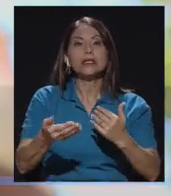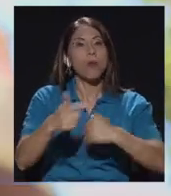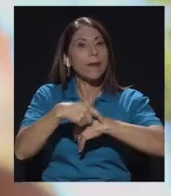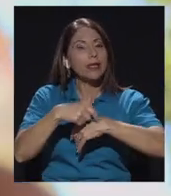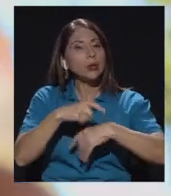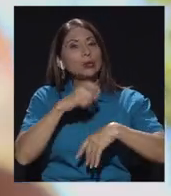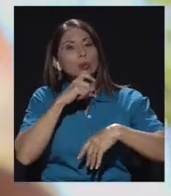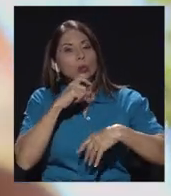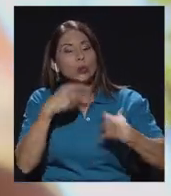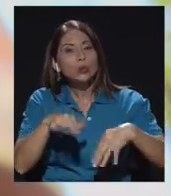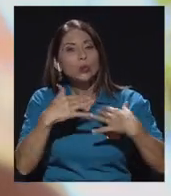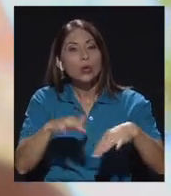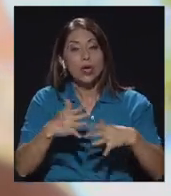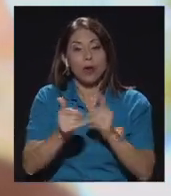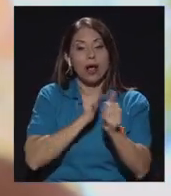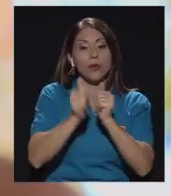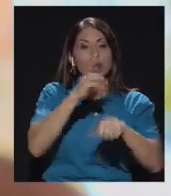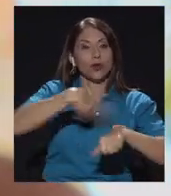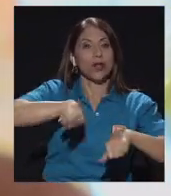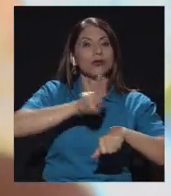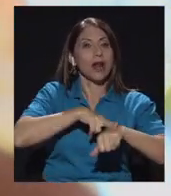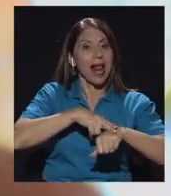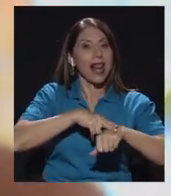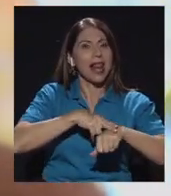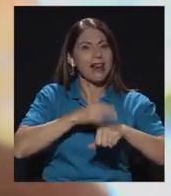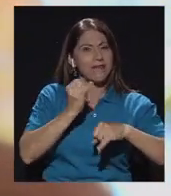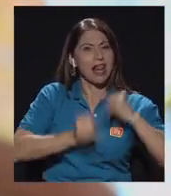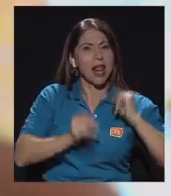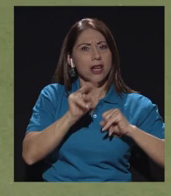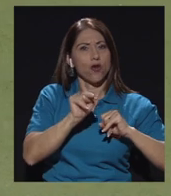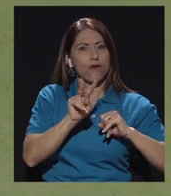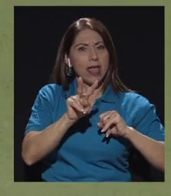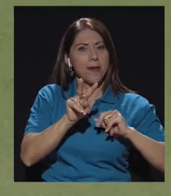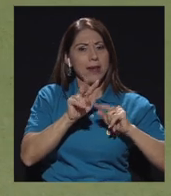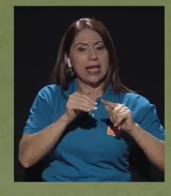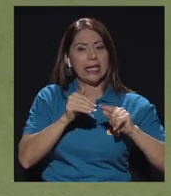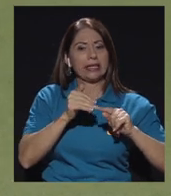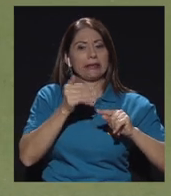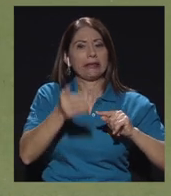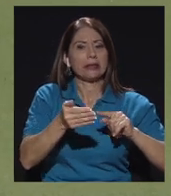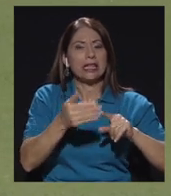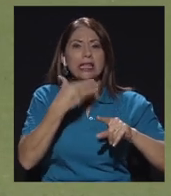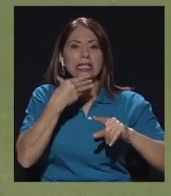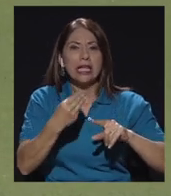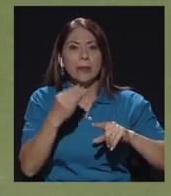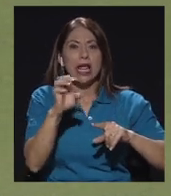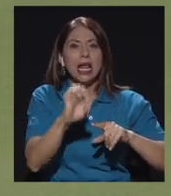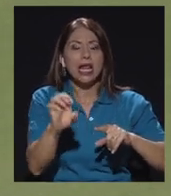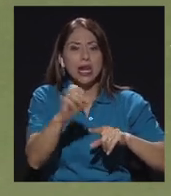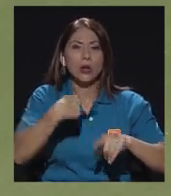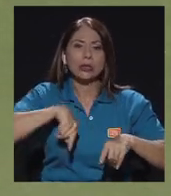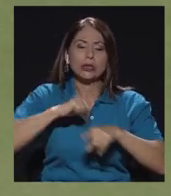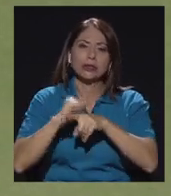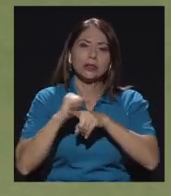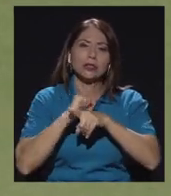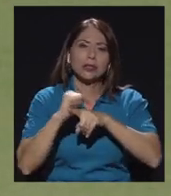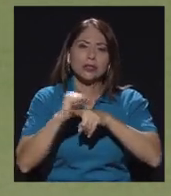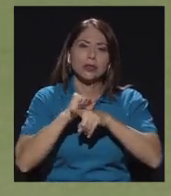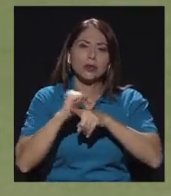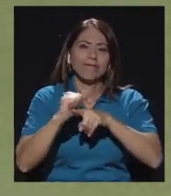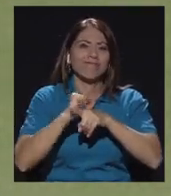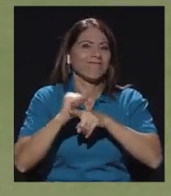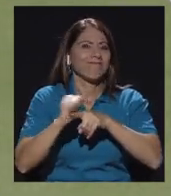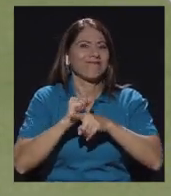que fue después del campeonato nacional en noviembre, finales de noviembre, y lo que fue diciembre, enero, prácticamente entrenábamos casi